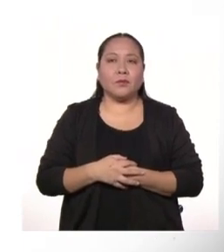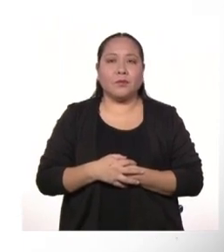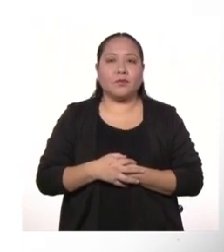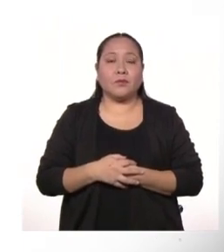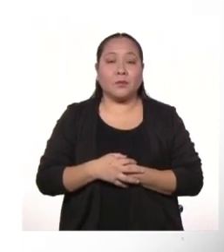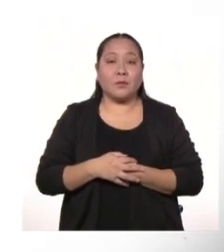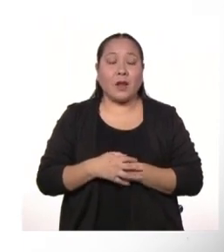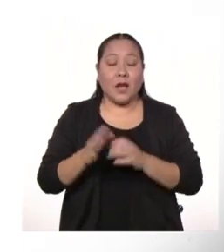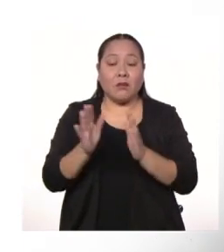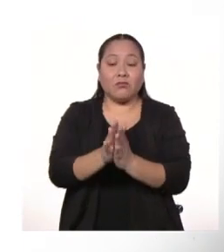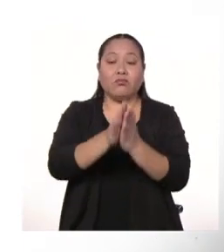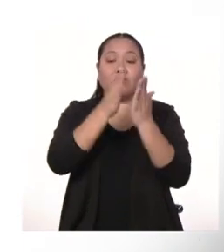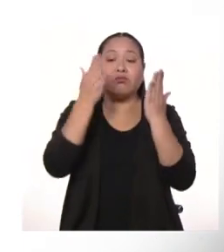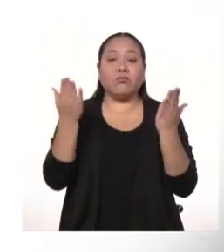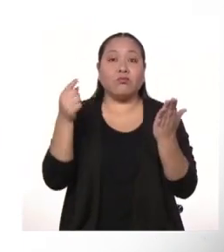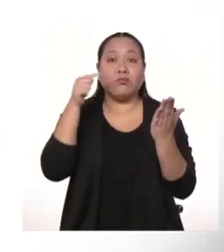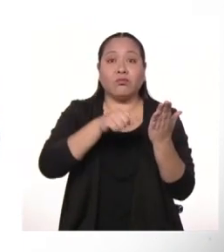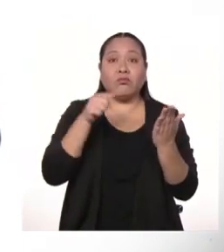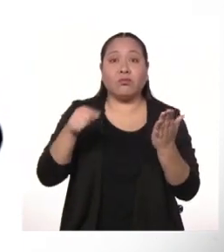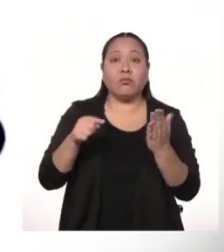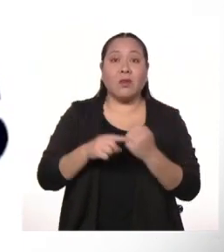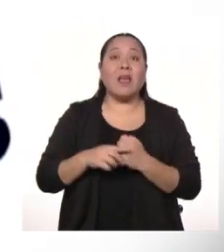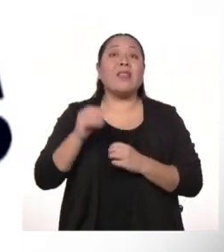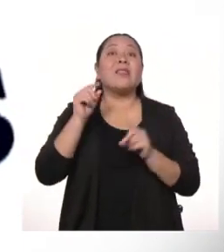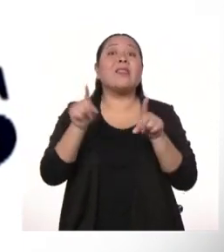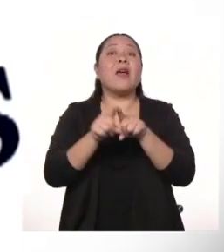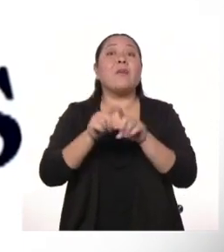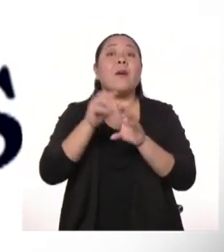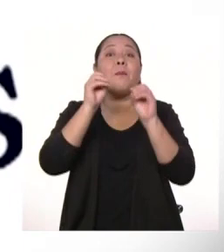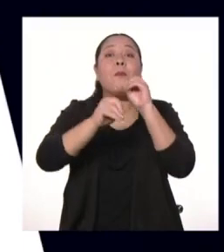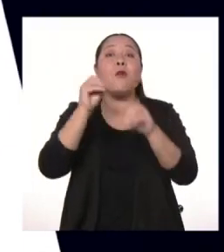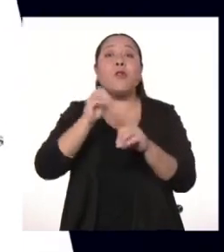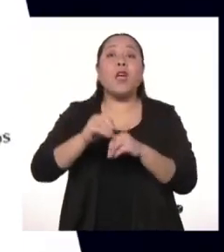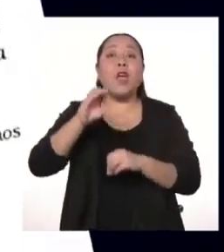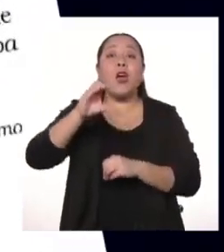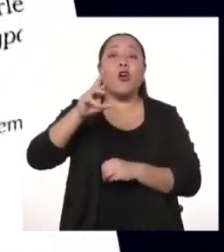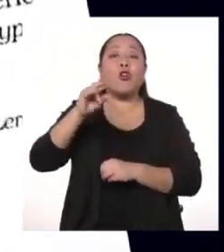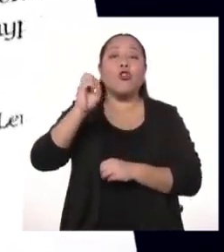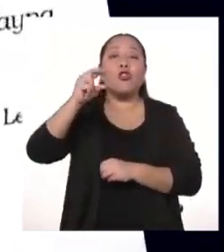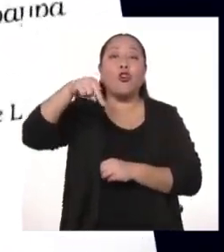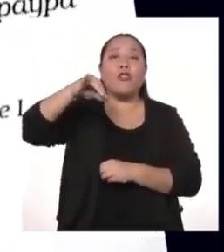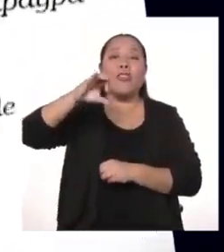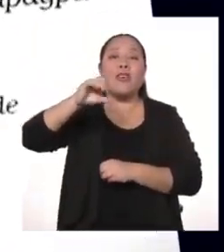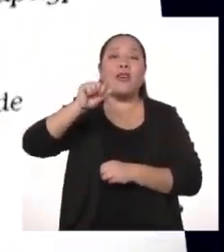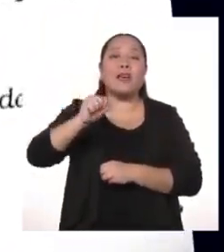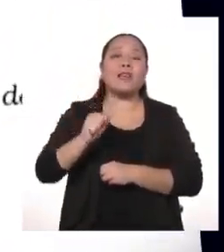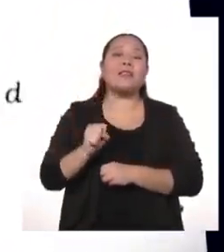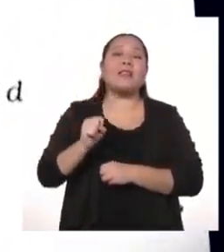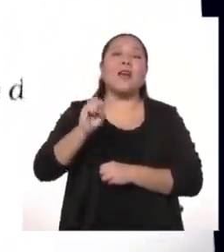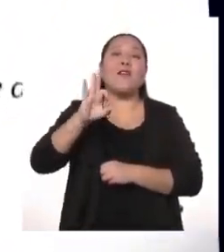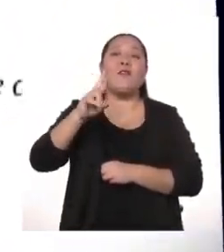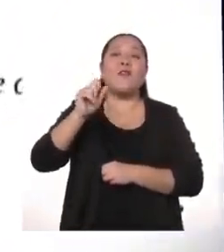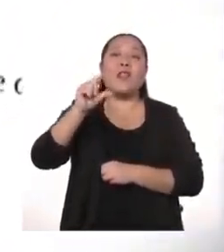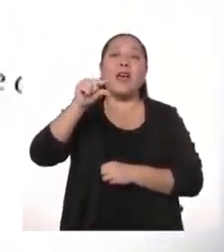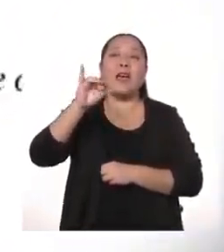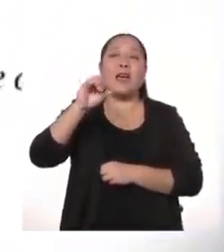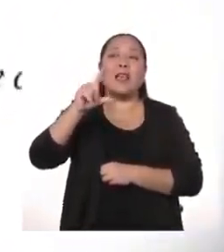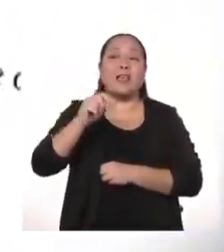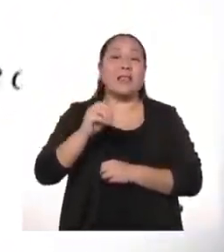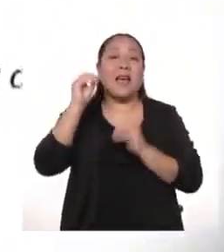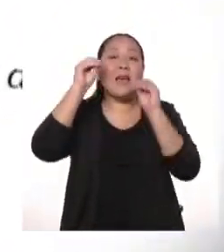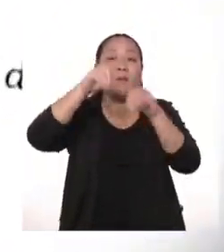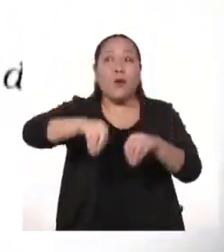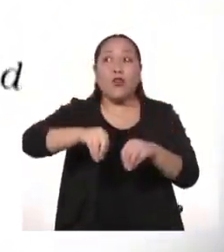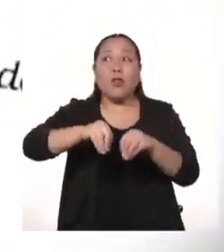En la prensa, Valdelomar también publica sus crónicas frágiles, donde se hace conocido con el seudónimo El Conde